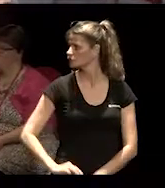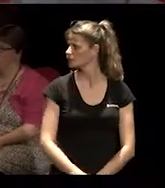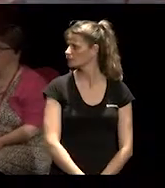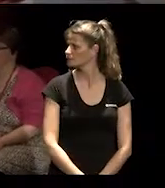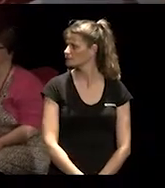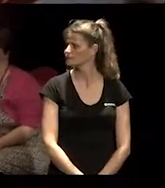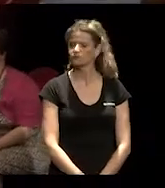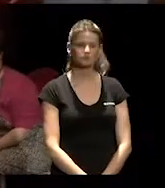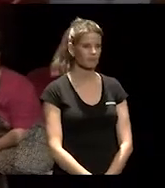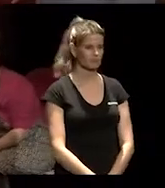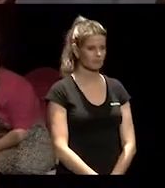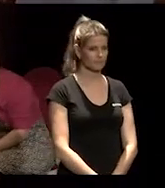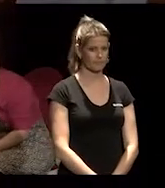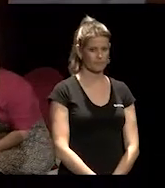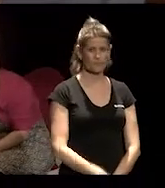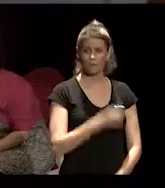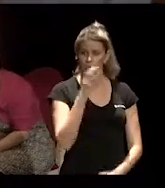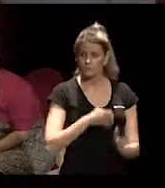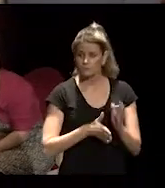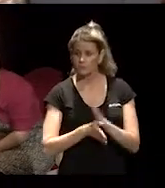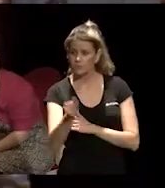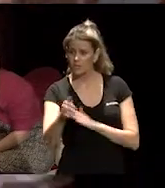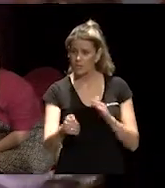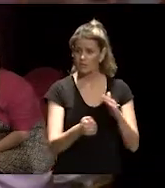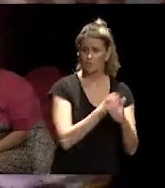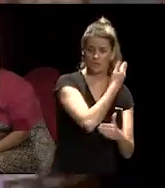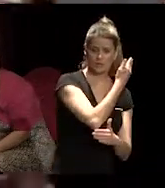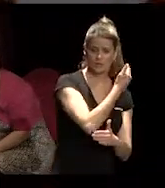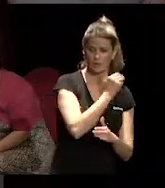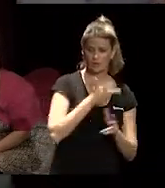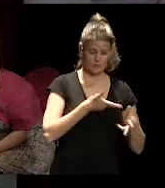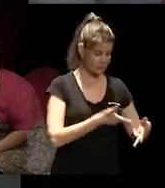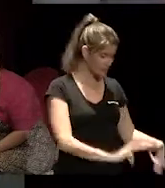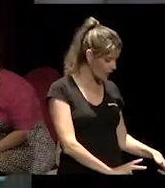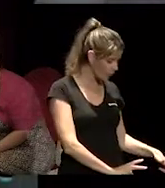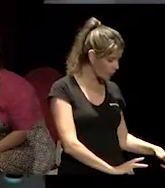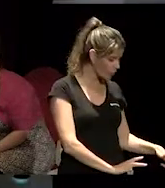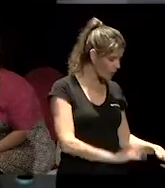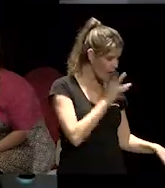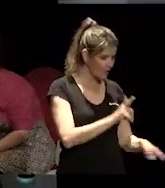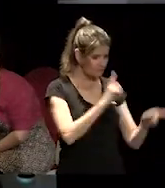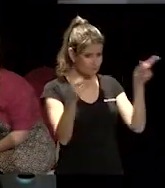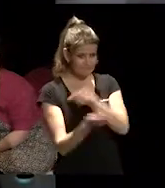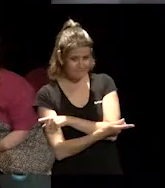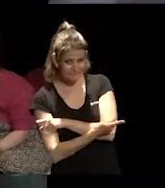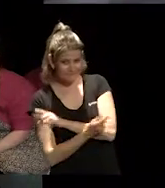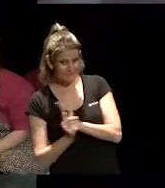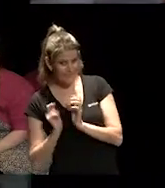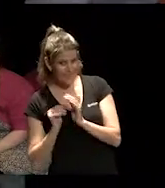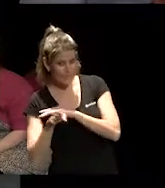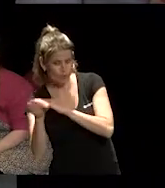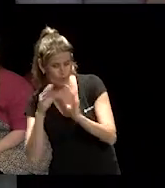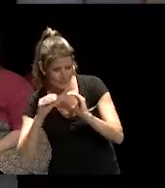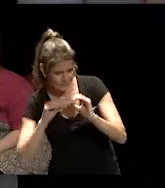Bueno, como de todo proceso hay que entrar y salir, voy a salir de proceso sentado, voy a entrar en proceso de comunicación.